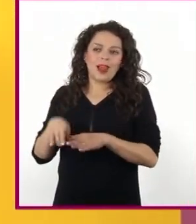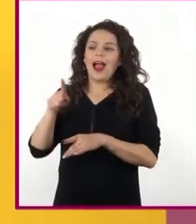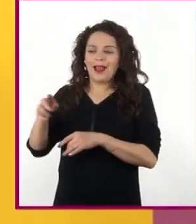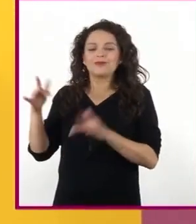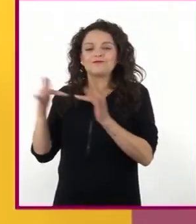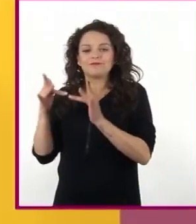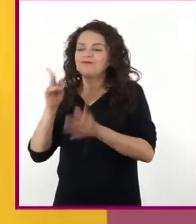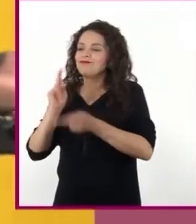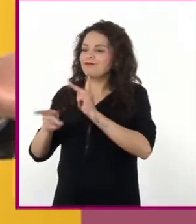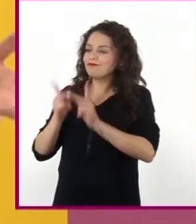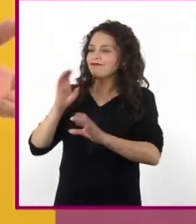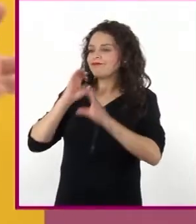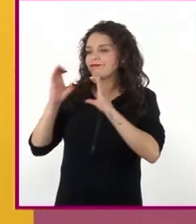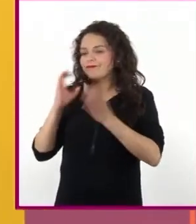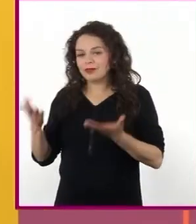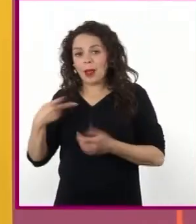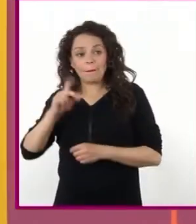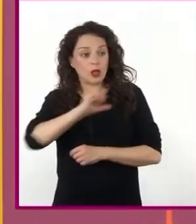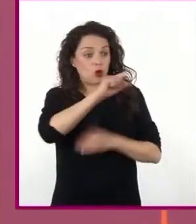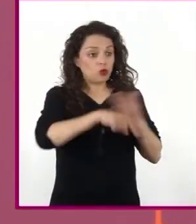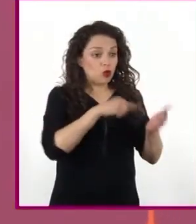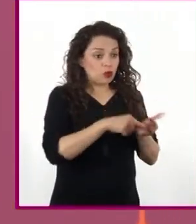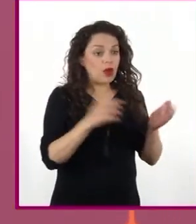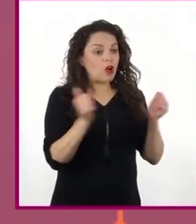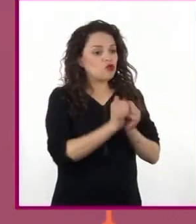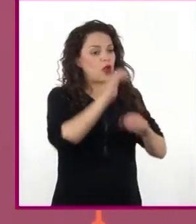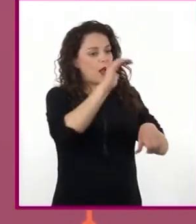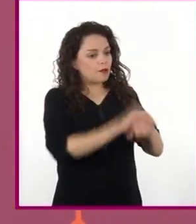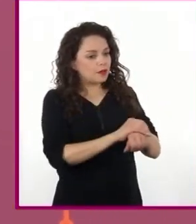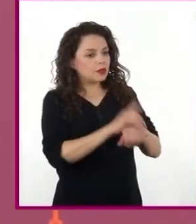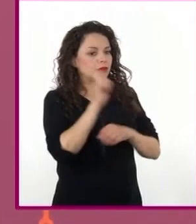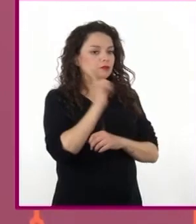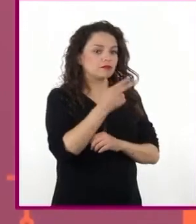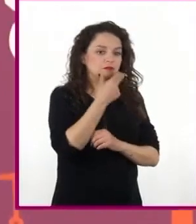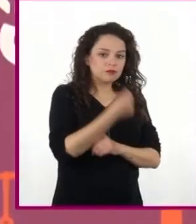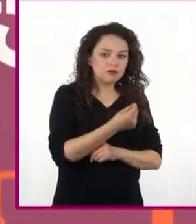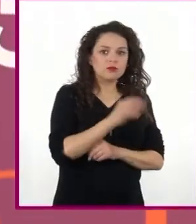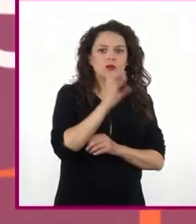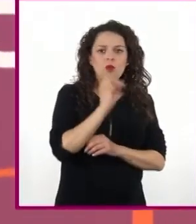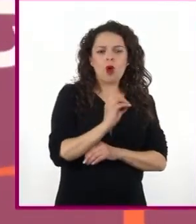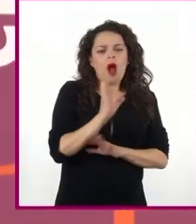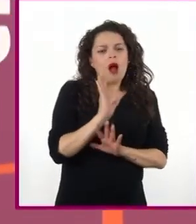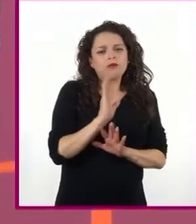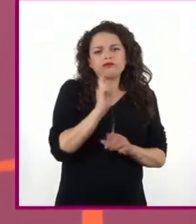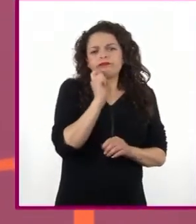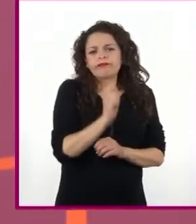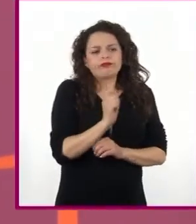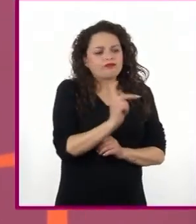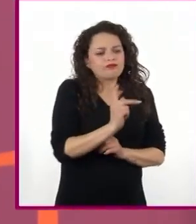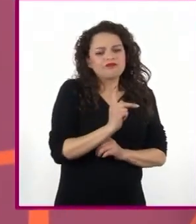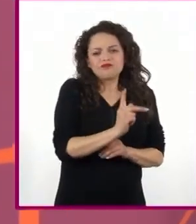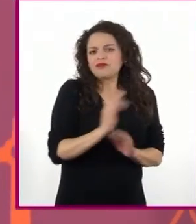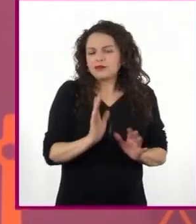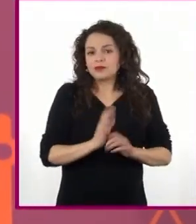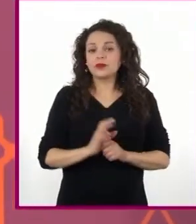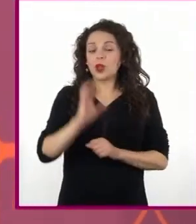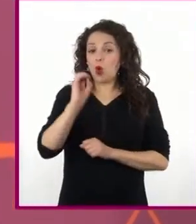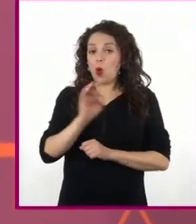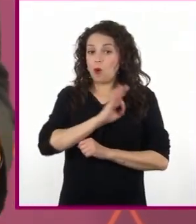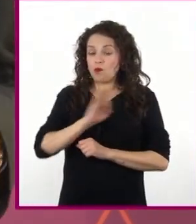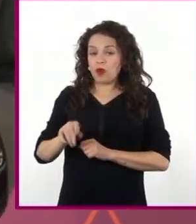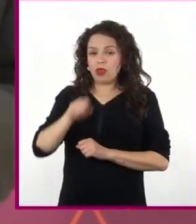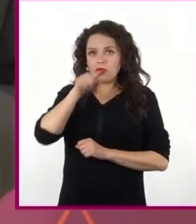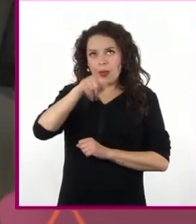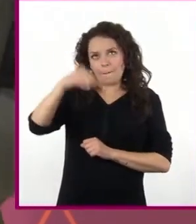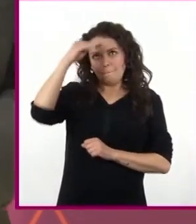se relacionan más con sus amigas, amigos o con sus pares. Sin embargo, quiero invitarles a pensar si